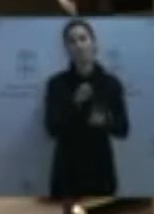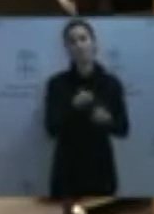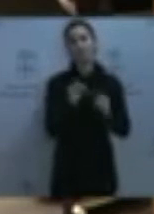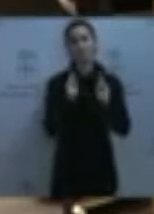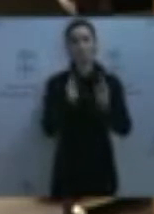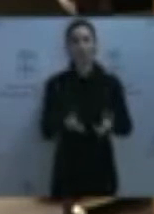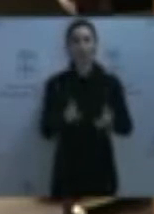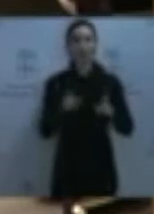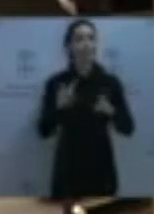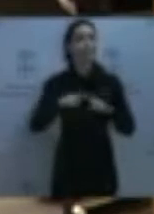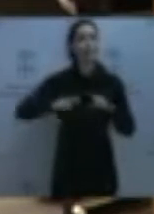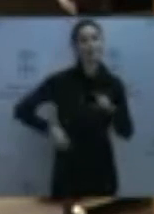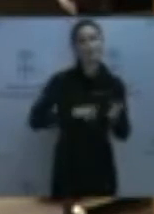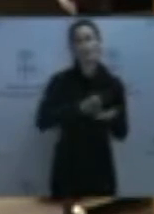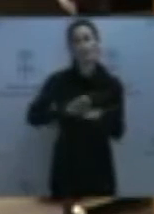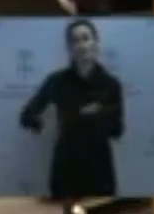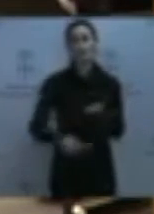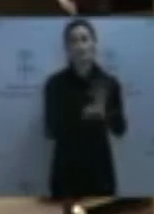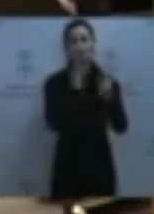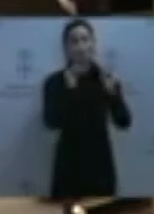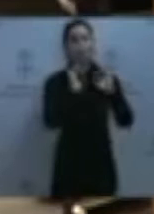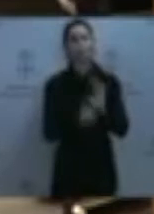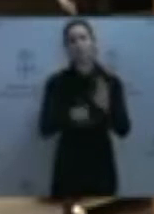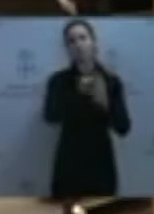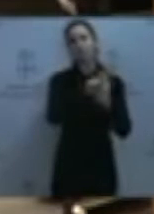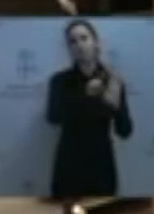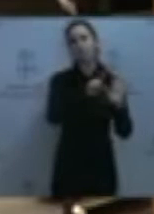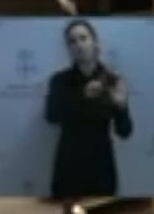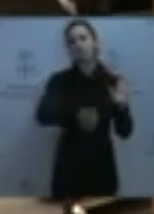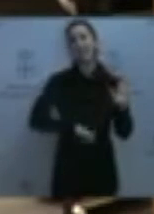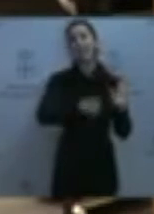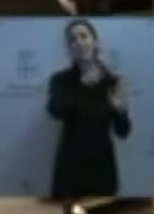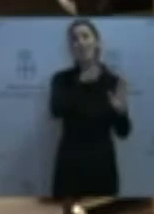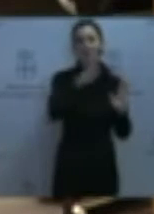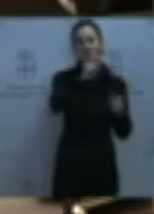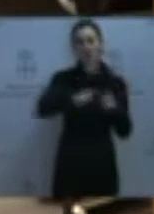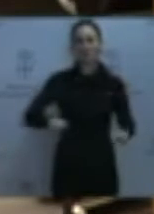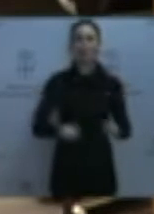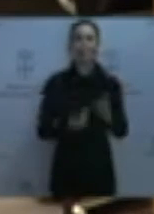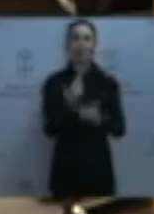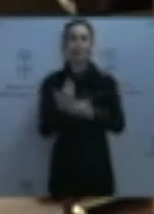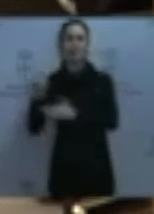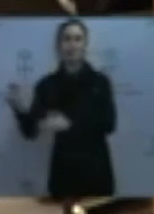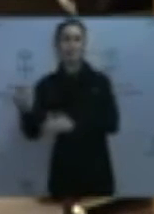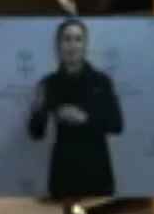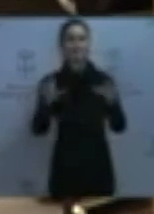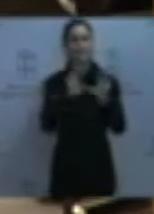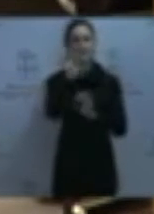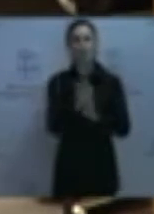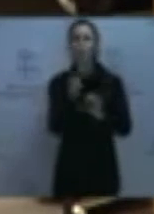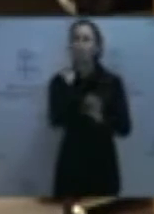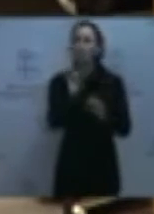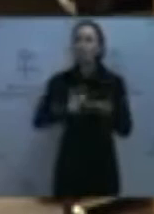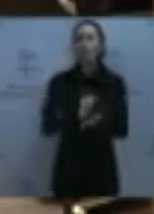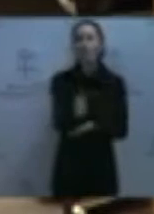con datos más vulnerables, en enero se inscribieron en el paro 100 personas al día. Que el 10%, solamente el 10% de las contrataciones